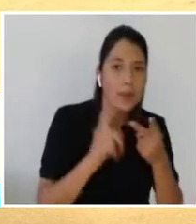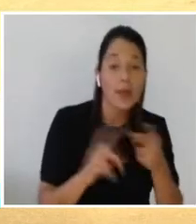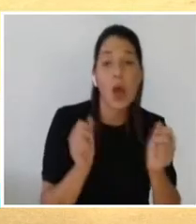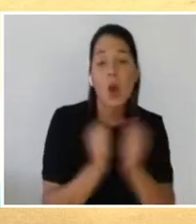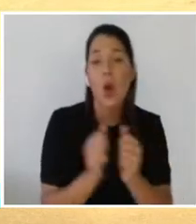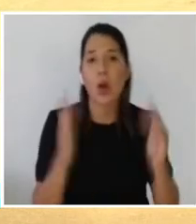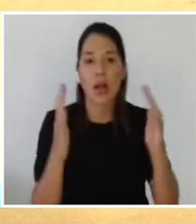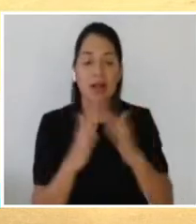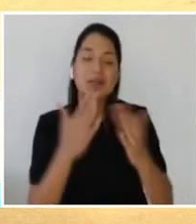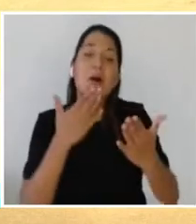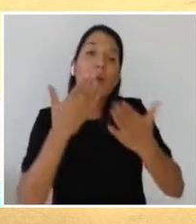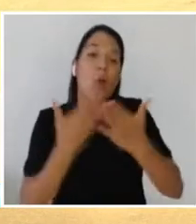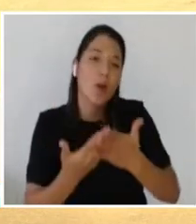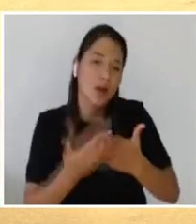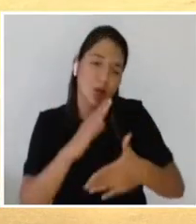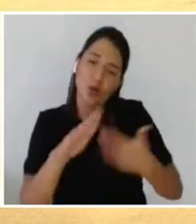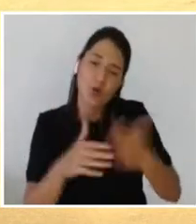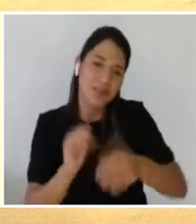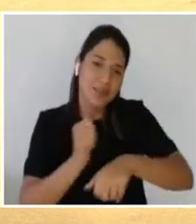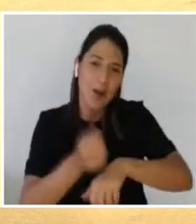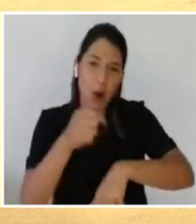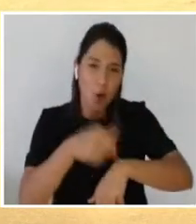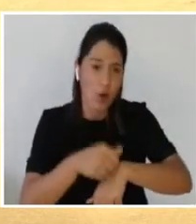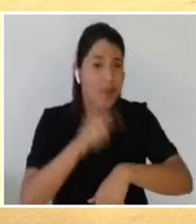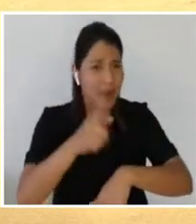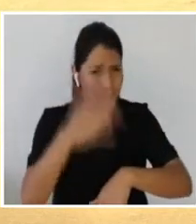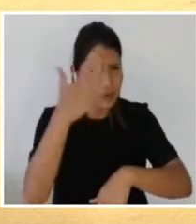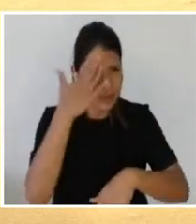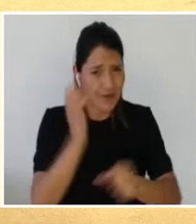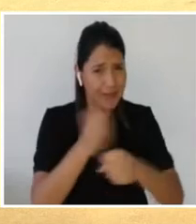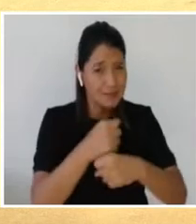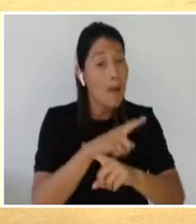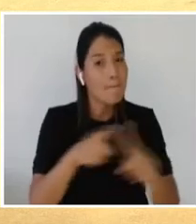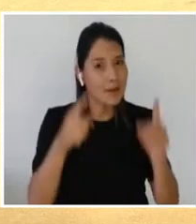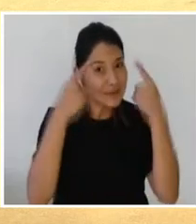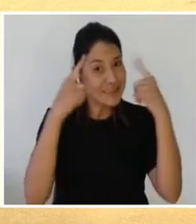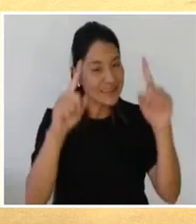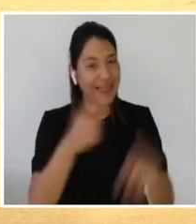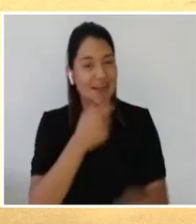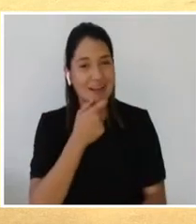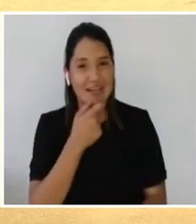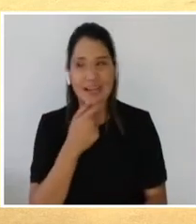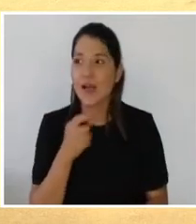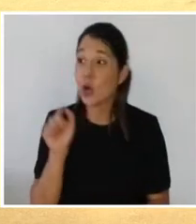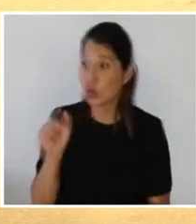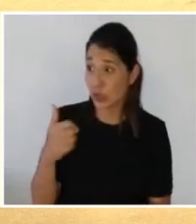todo es un horario y sí, hay que saber hacerlo, pero sí se logra. ¿Tienes un equipo de trabajo